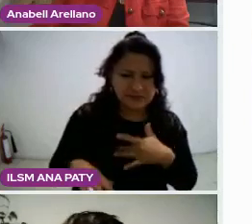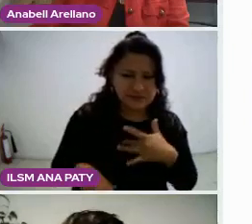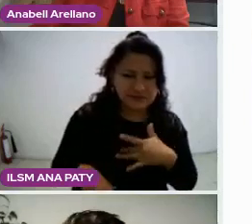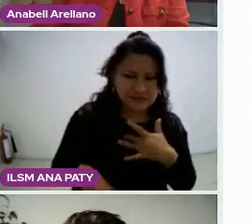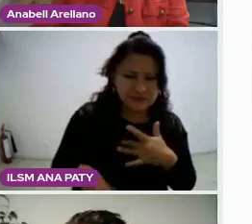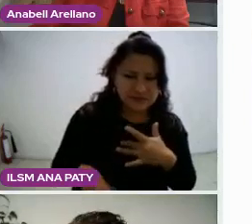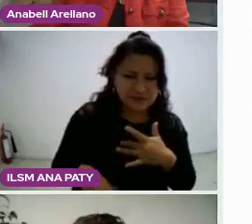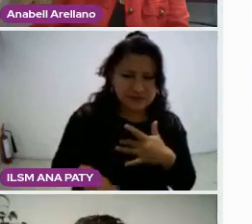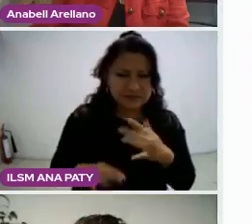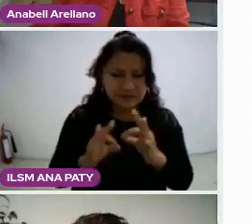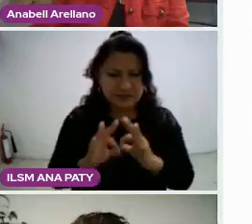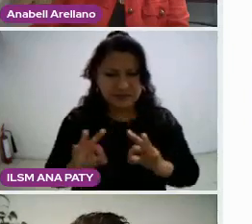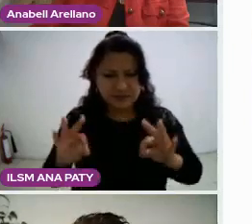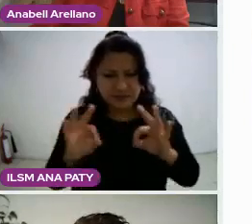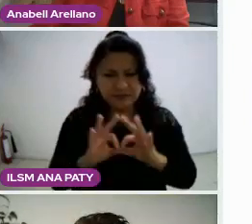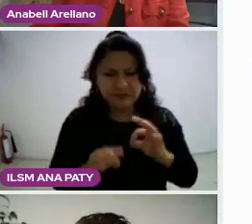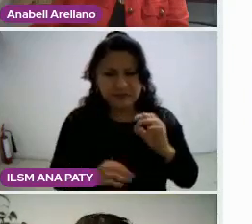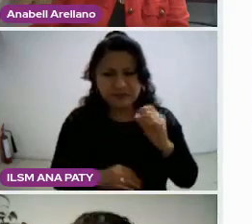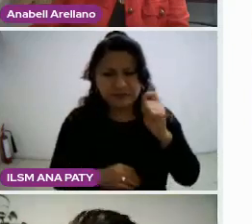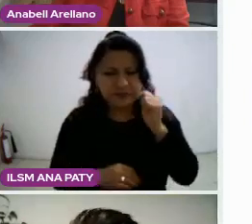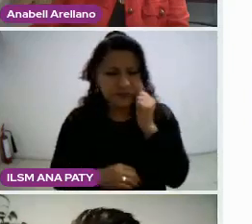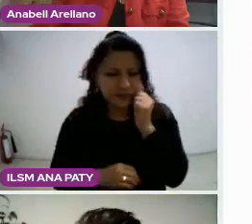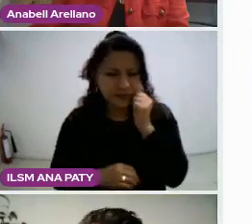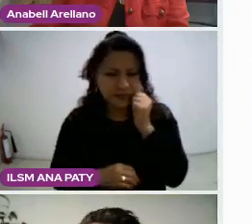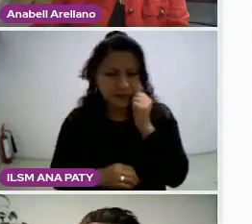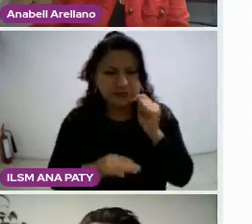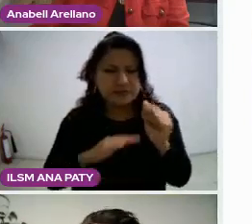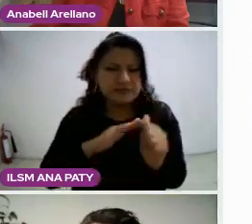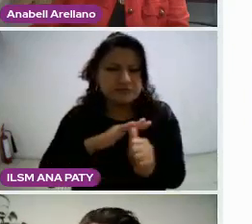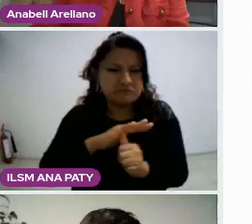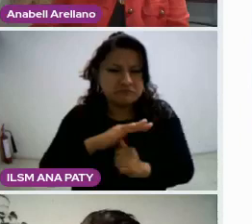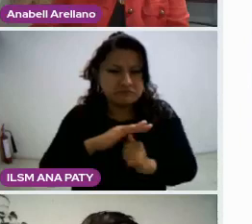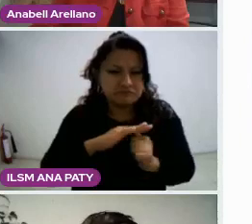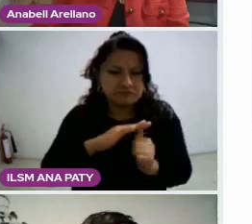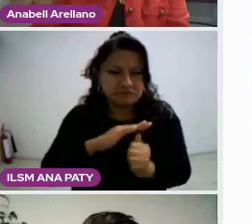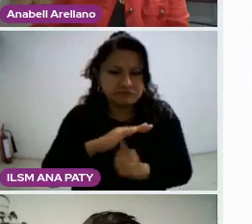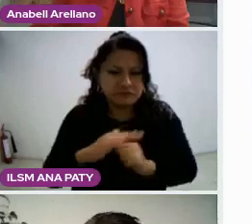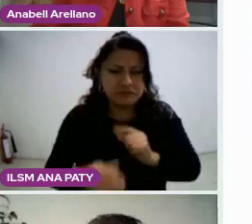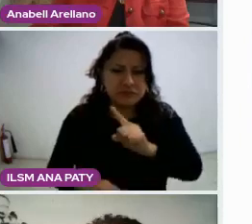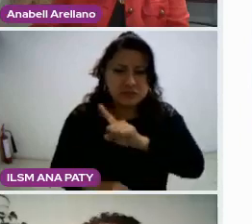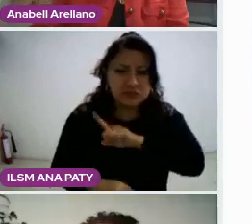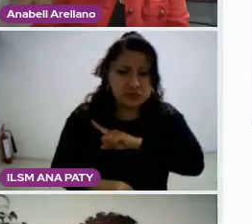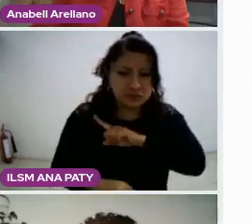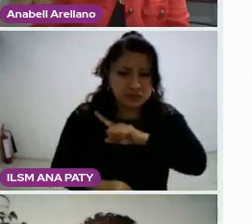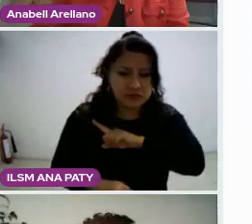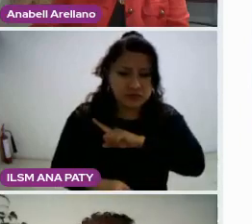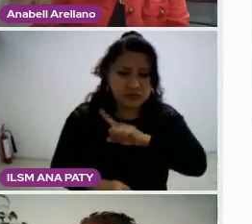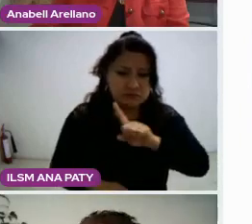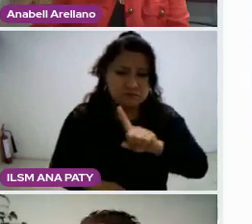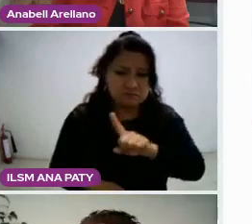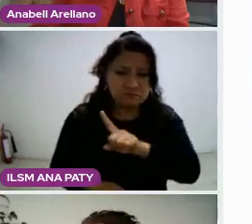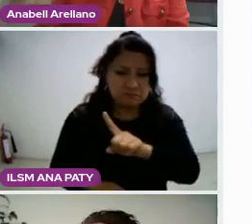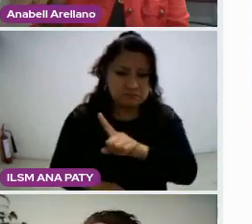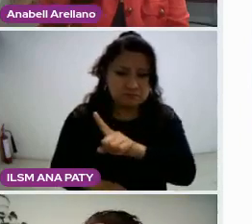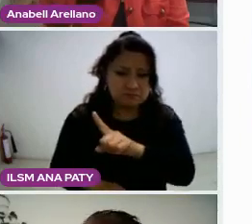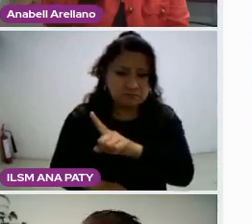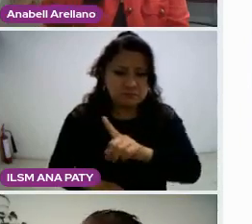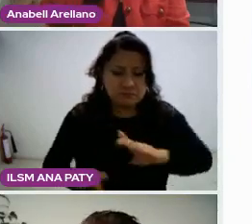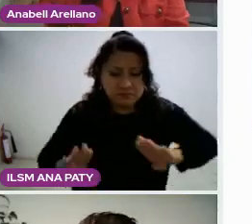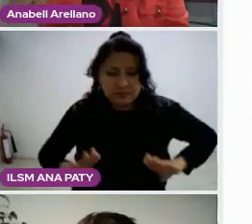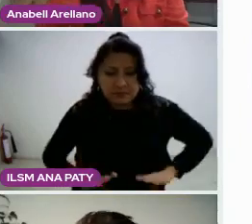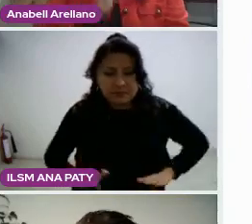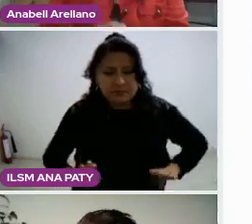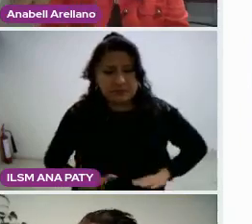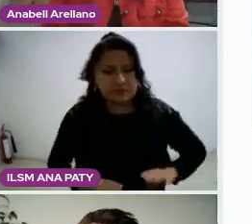importa realmente que se aíslen. Ahora, muy bien, muchas de estas características a lo mejor se les suena de otro